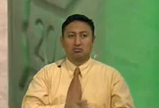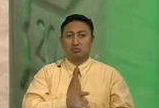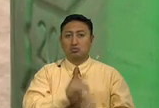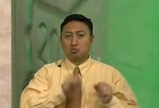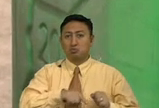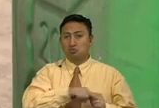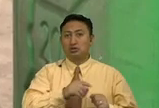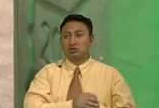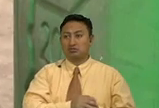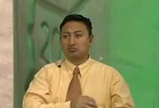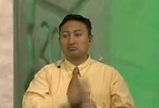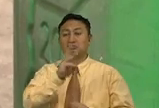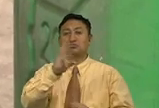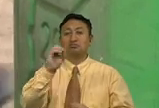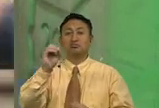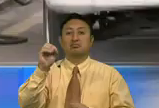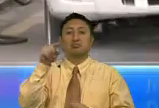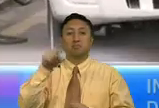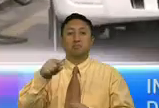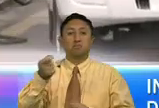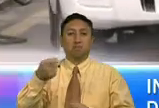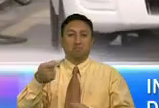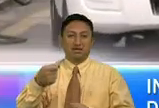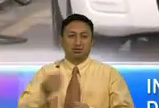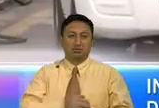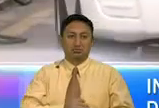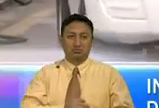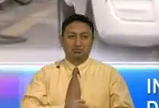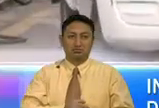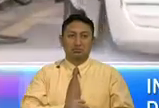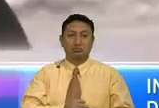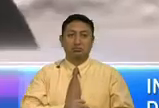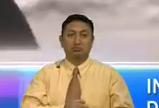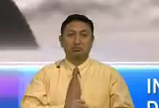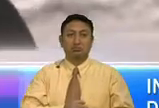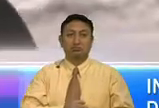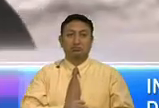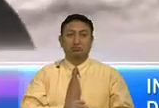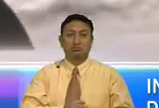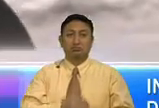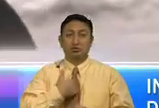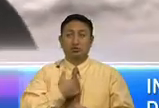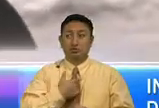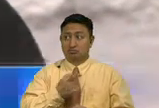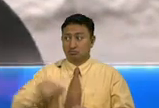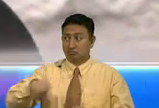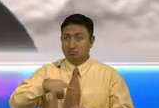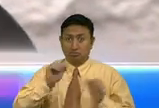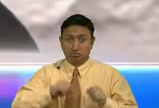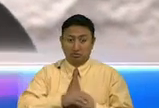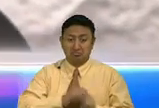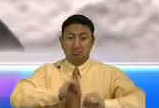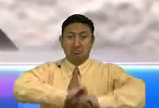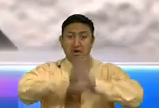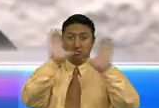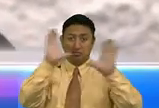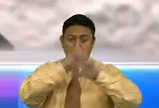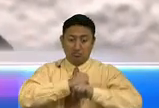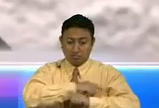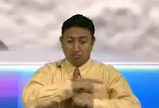significaría cerca de los 60 mil pesos en ipiales, es decir, 5 dólares más. A cualquier hora se puede conseguir, usted puede ir a la madrugada,